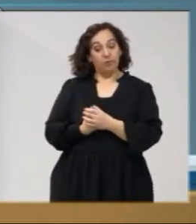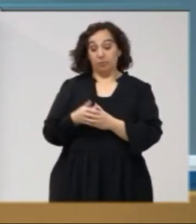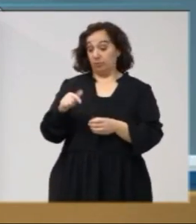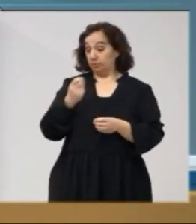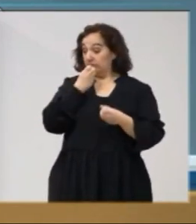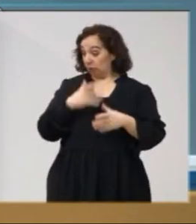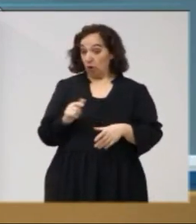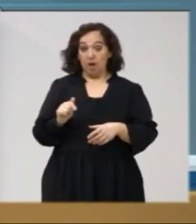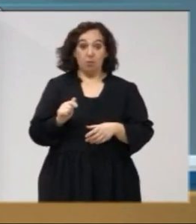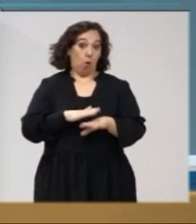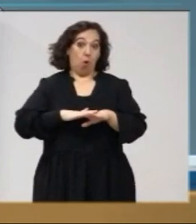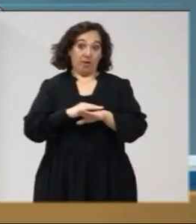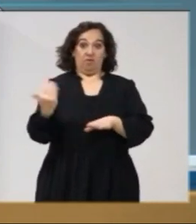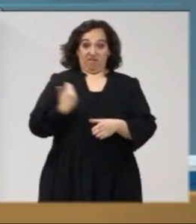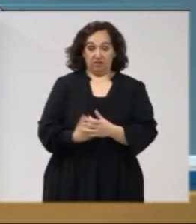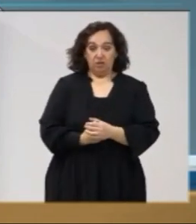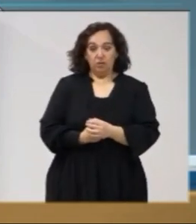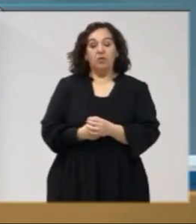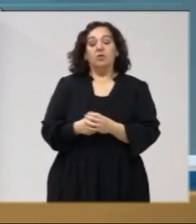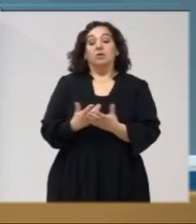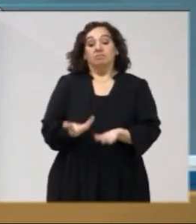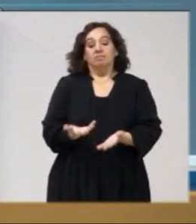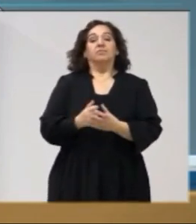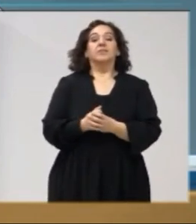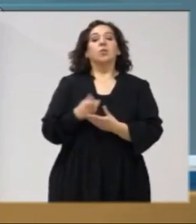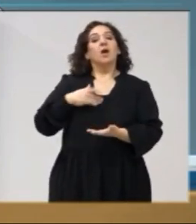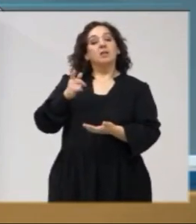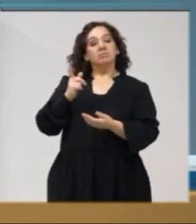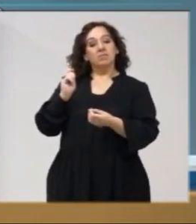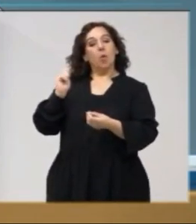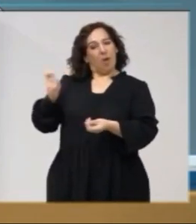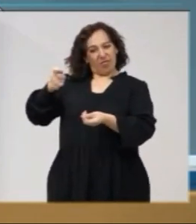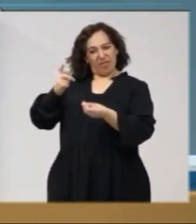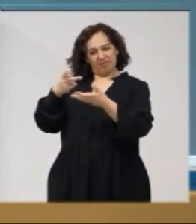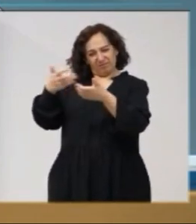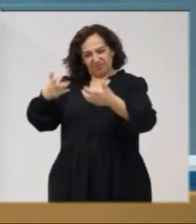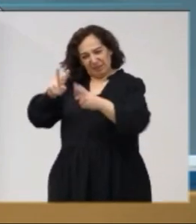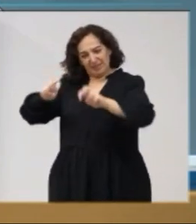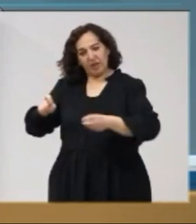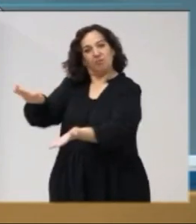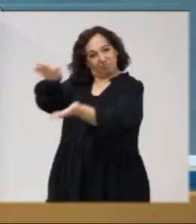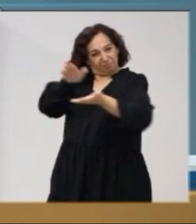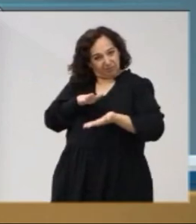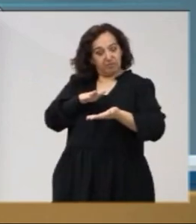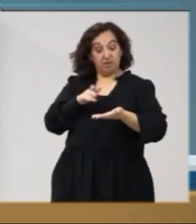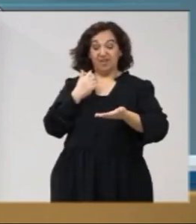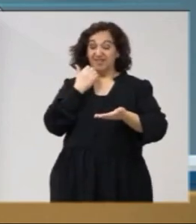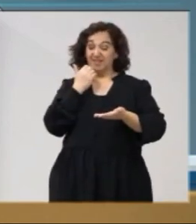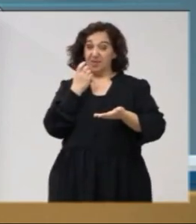esta historia como gobierno, que se nos remitiese el sumario, que nada menos es de